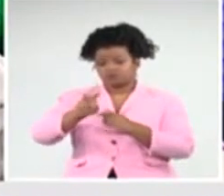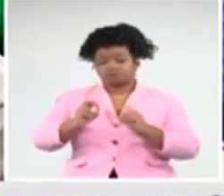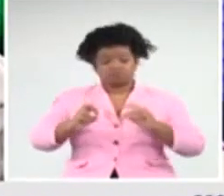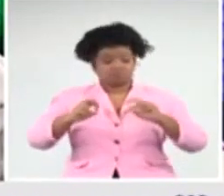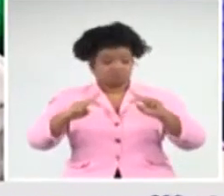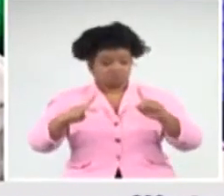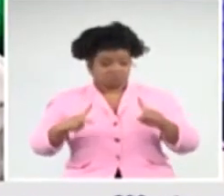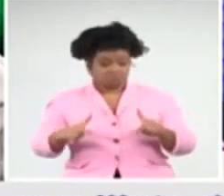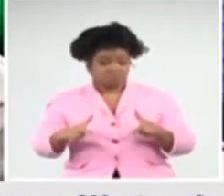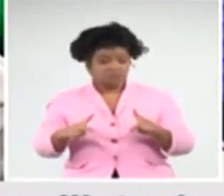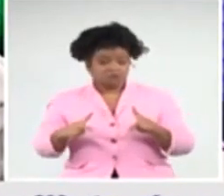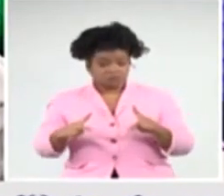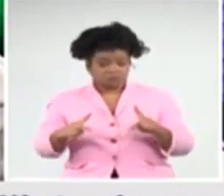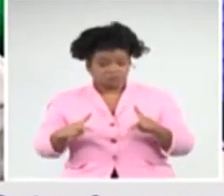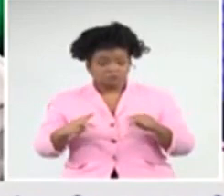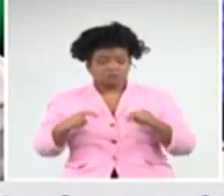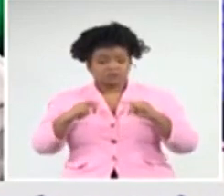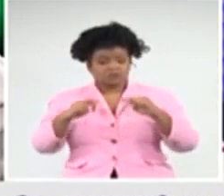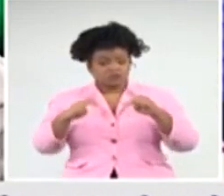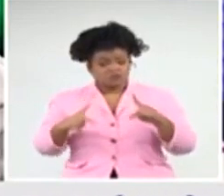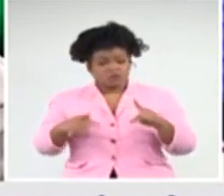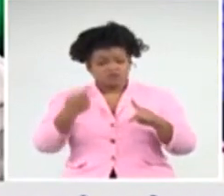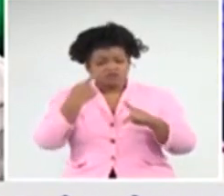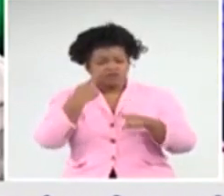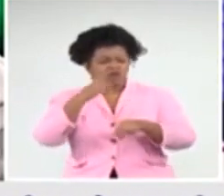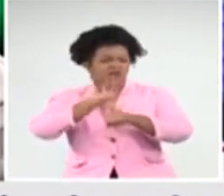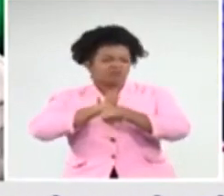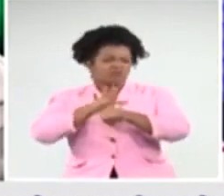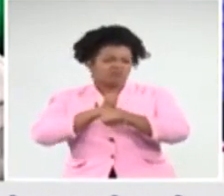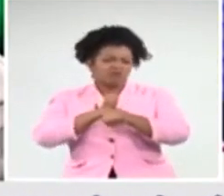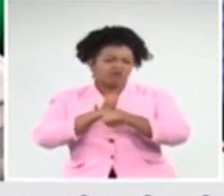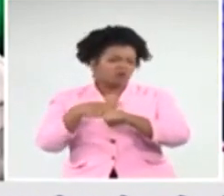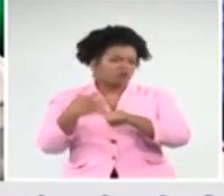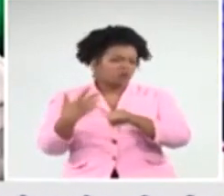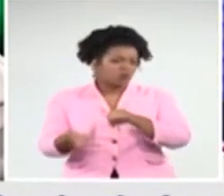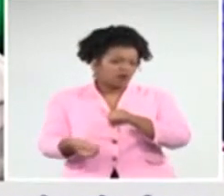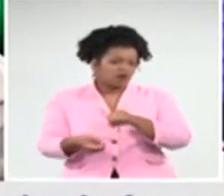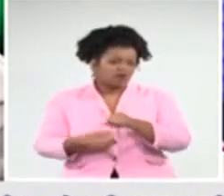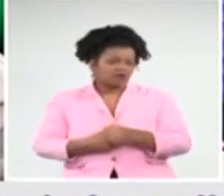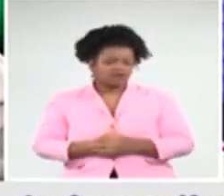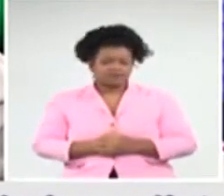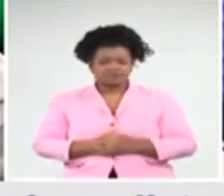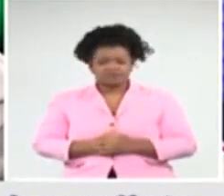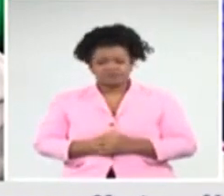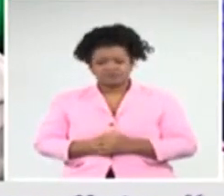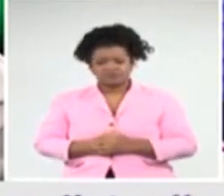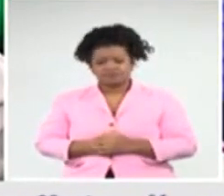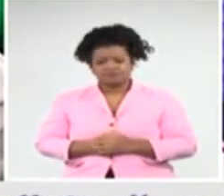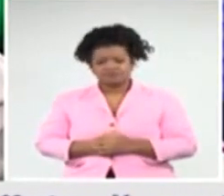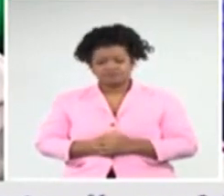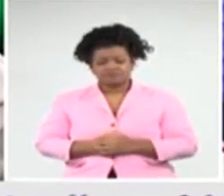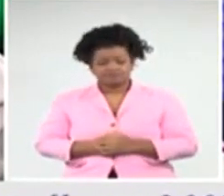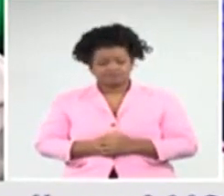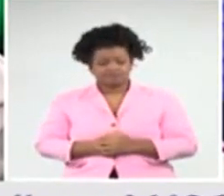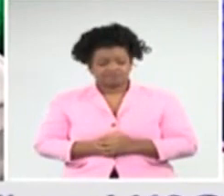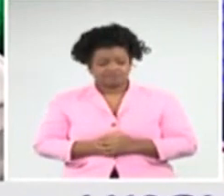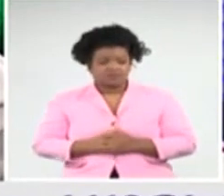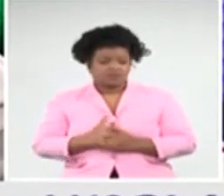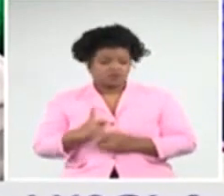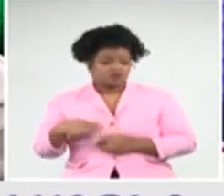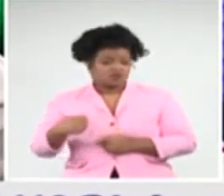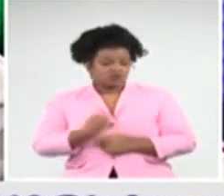nos juega una mala pasada las comorbilidades que presentaban algunos, y que insistimos mucho